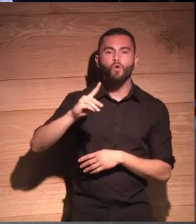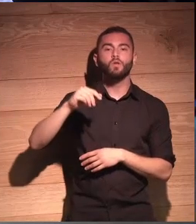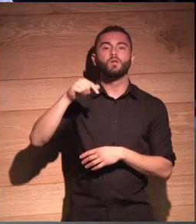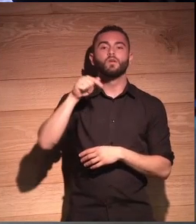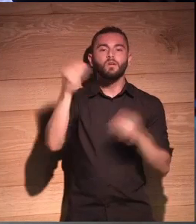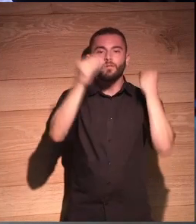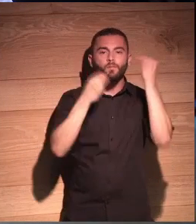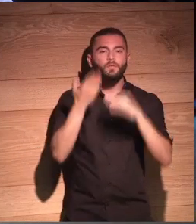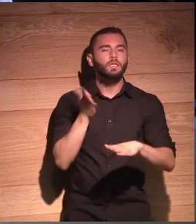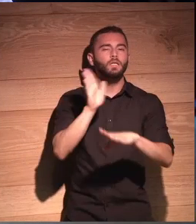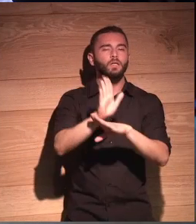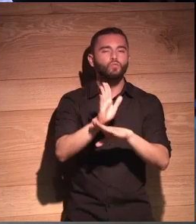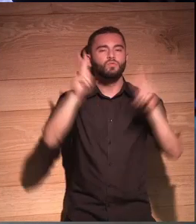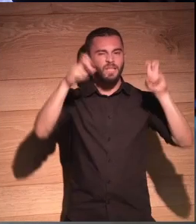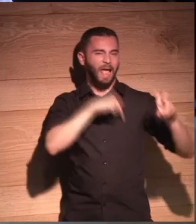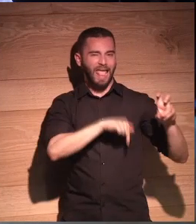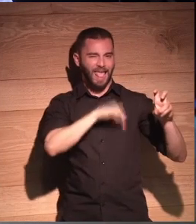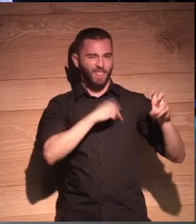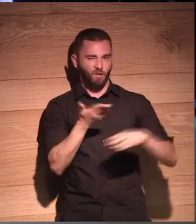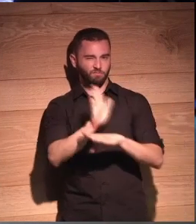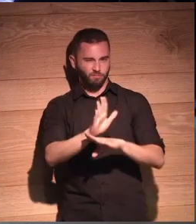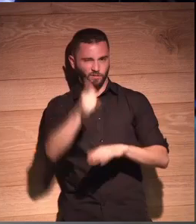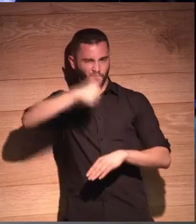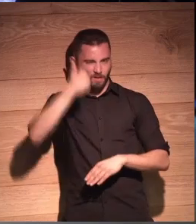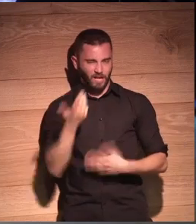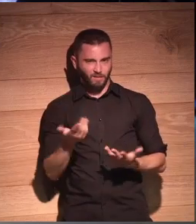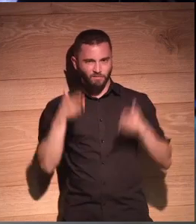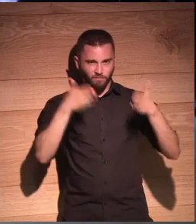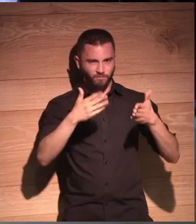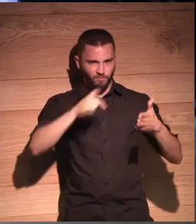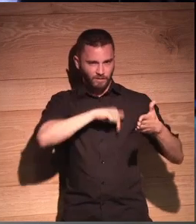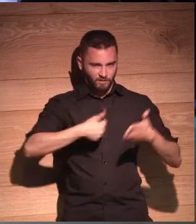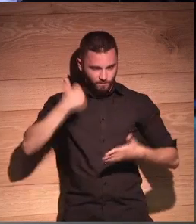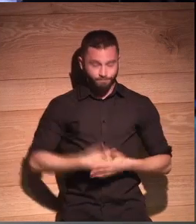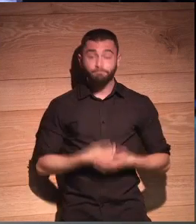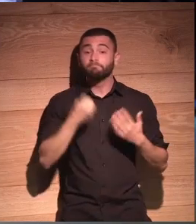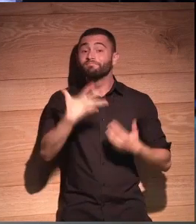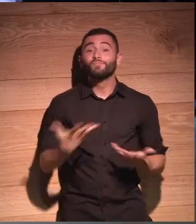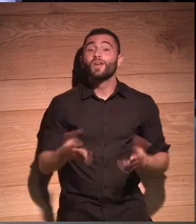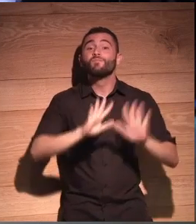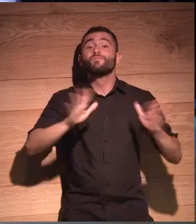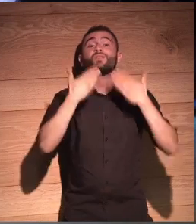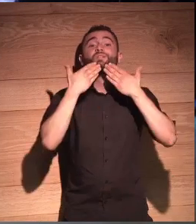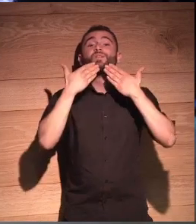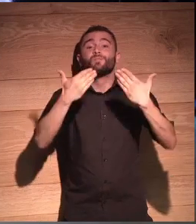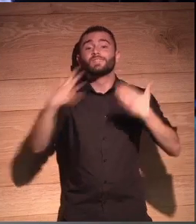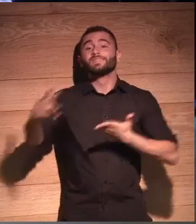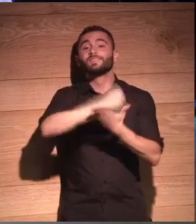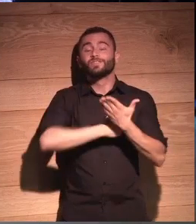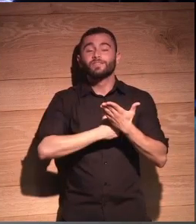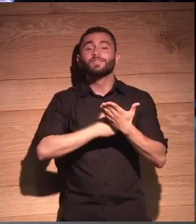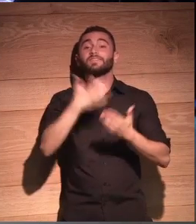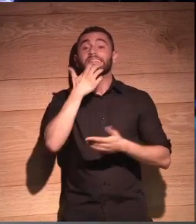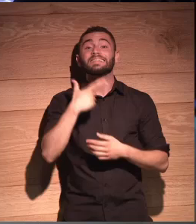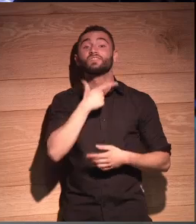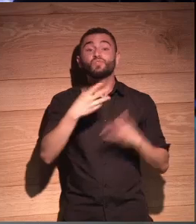está planteando es un tema ético más que científico. Sí. Bueno, pues nada, que muchas gracias a todos, que